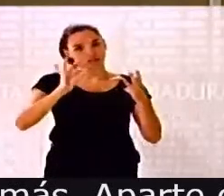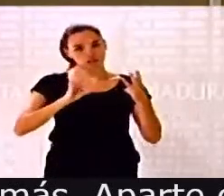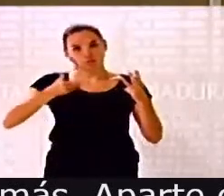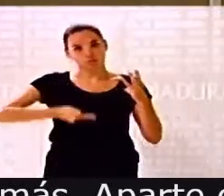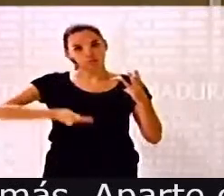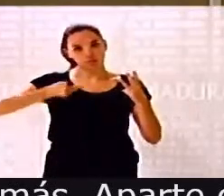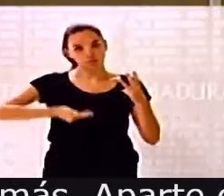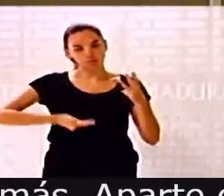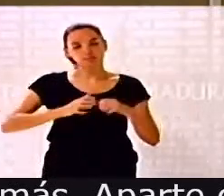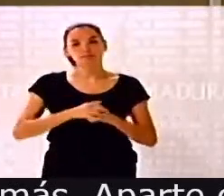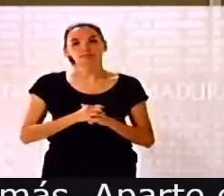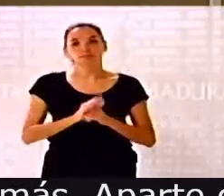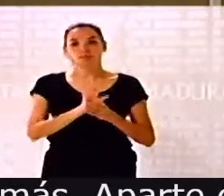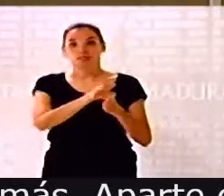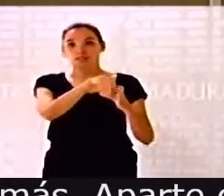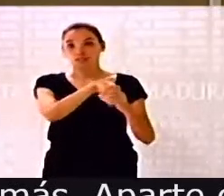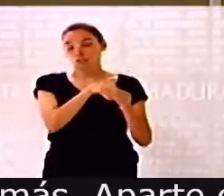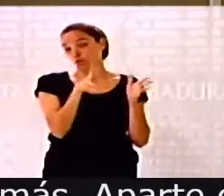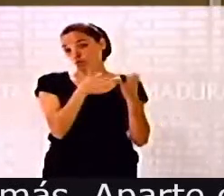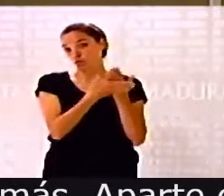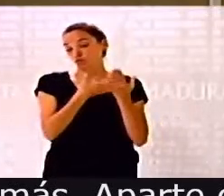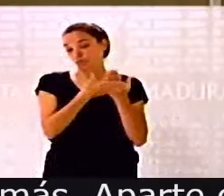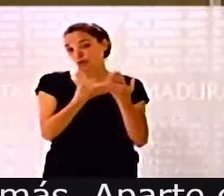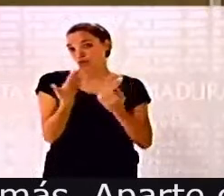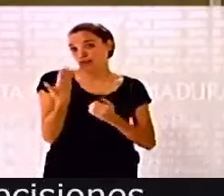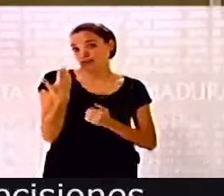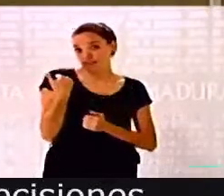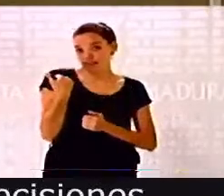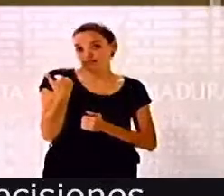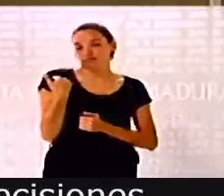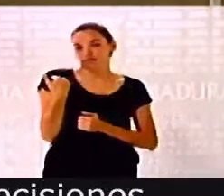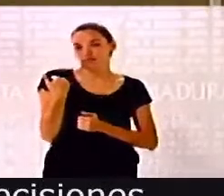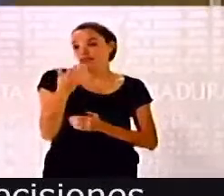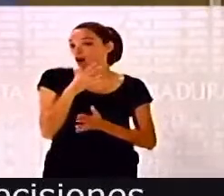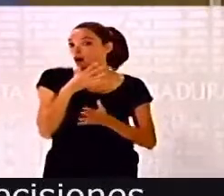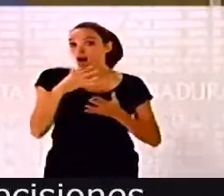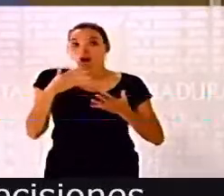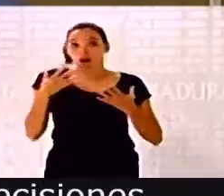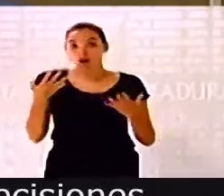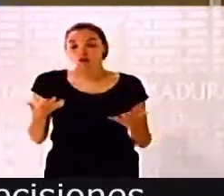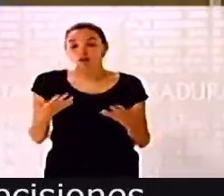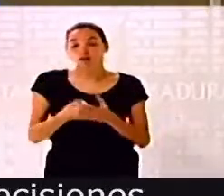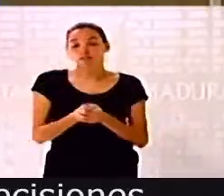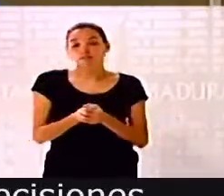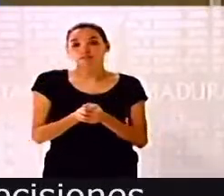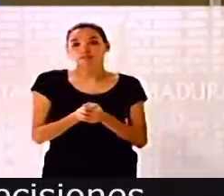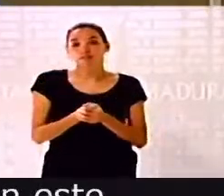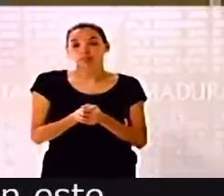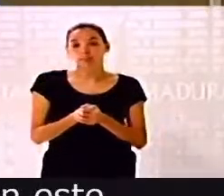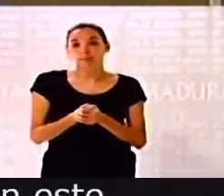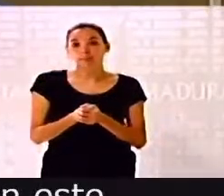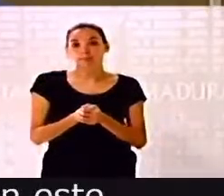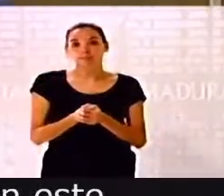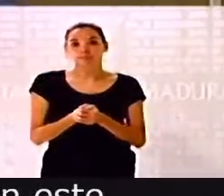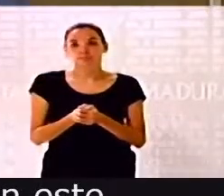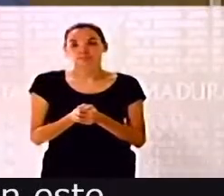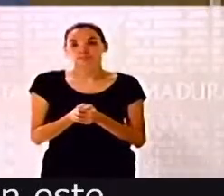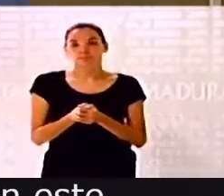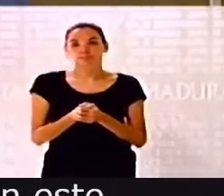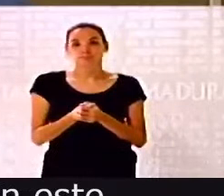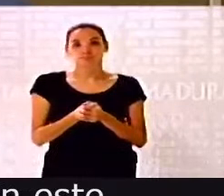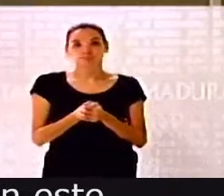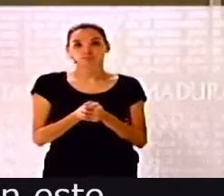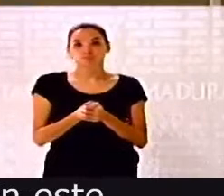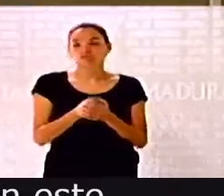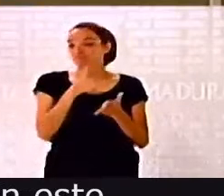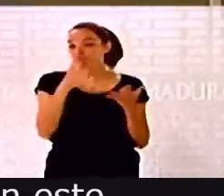del acuerdo del Consejo de Gobierno del día de ayer, en este momento no estamos pensando en tomar